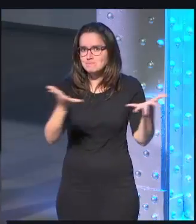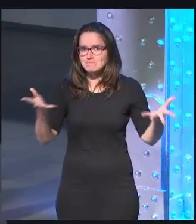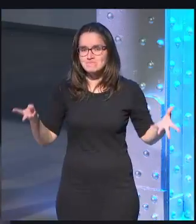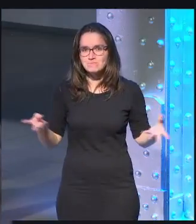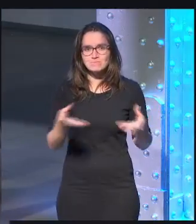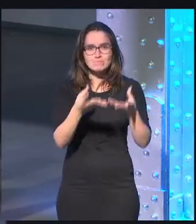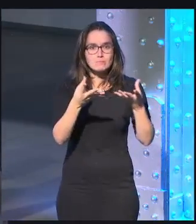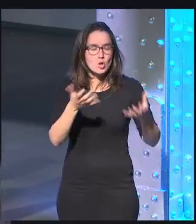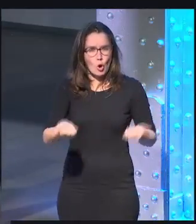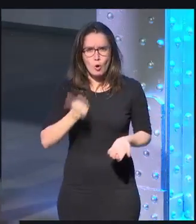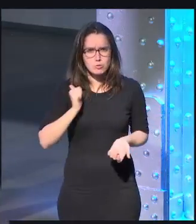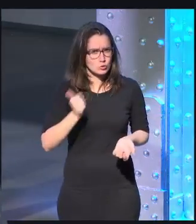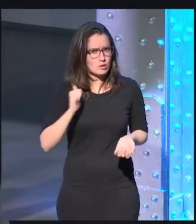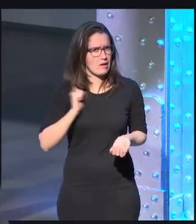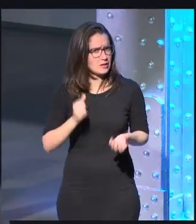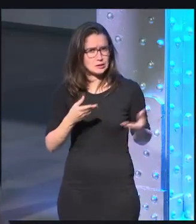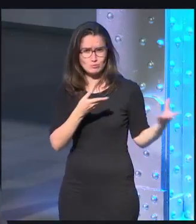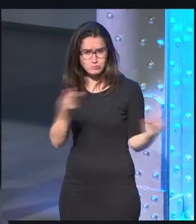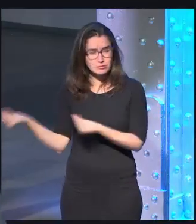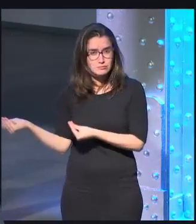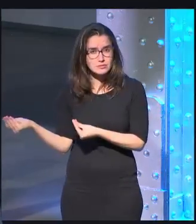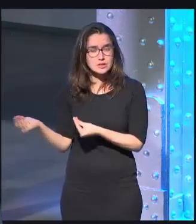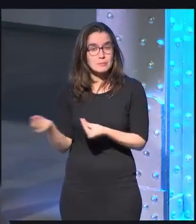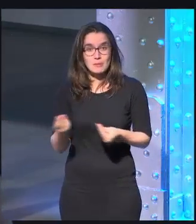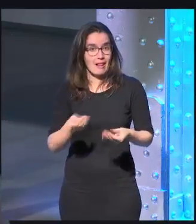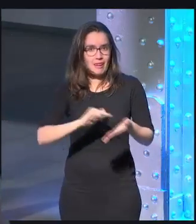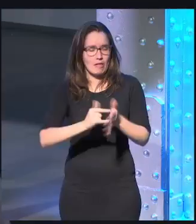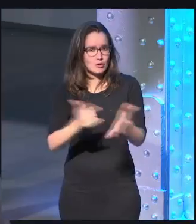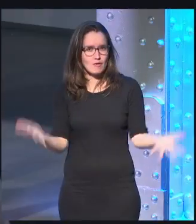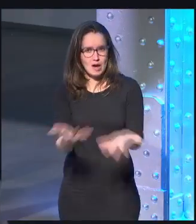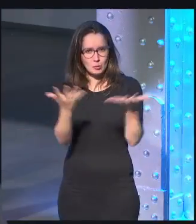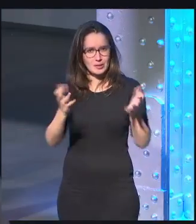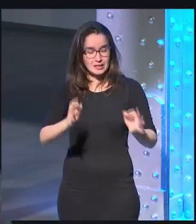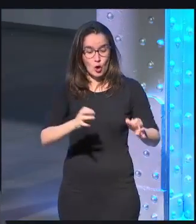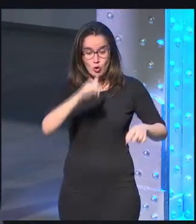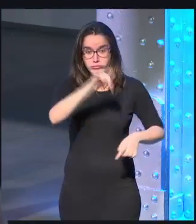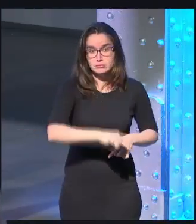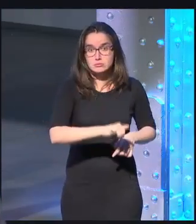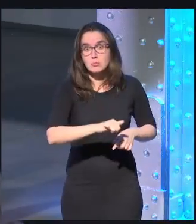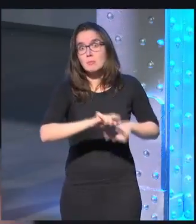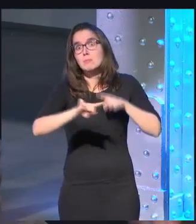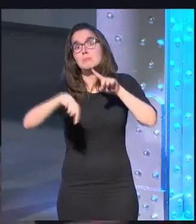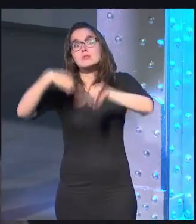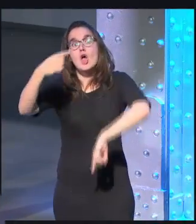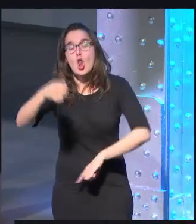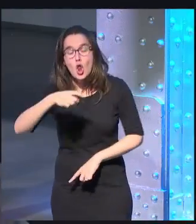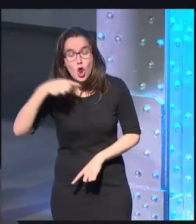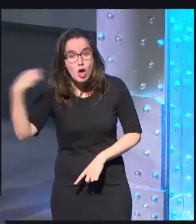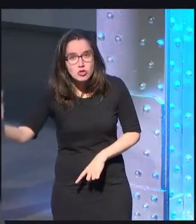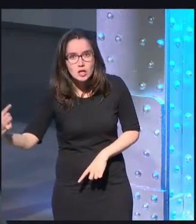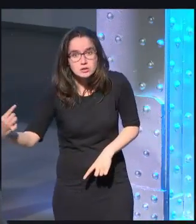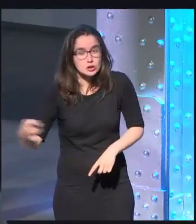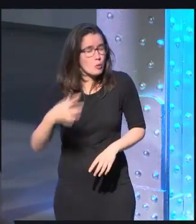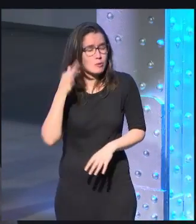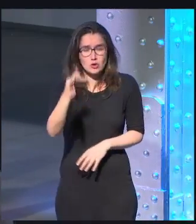Hay muchísimas posibilidades y esto es lo que además la tecnología fomenta, ¿no? Que mañana estoy aquí, pasado estoy en Londres y esto es